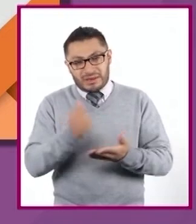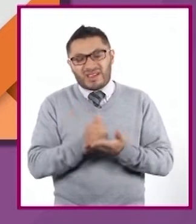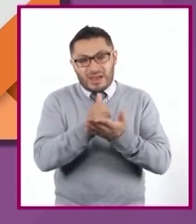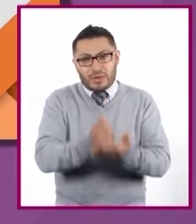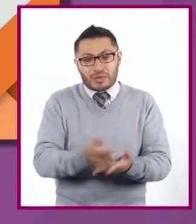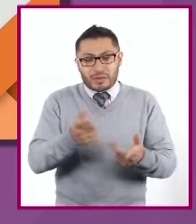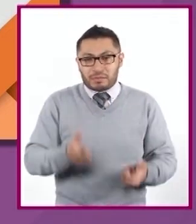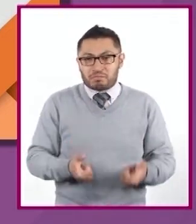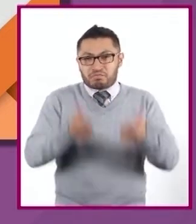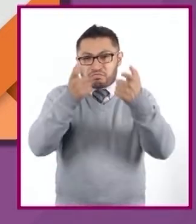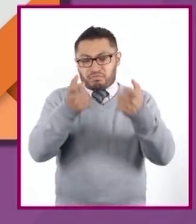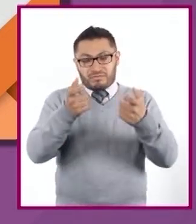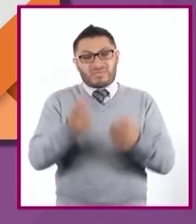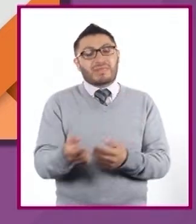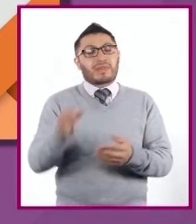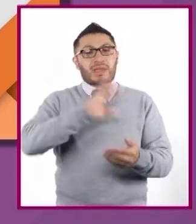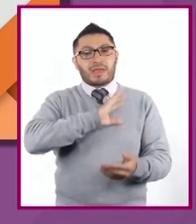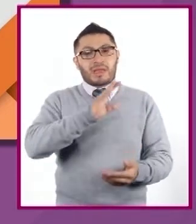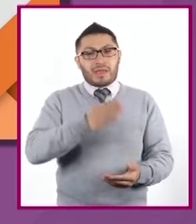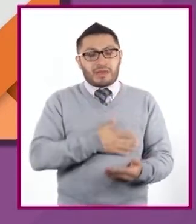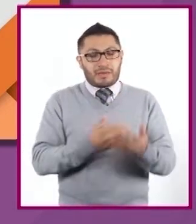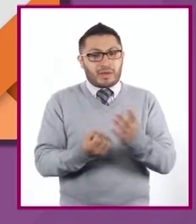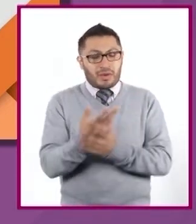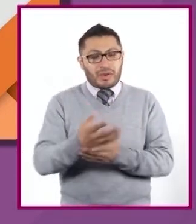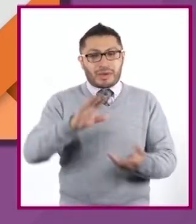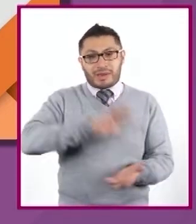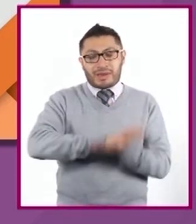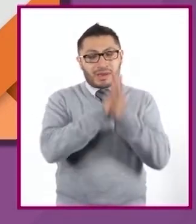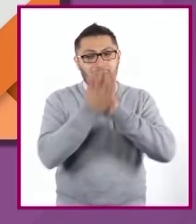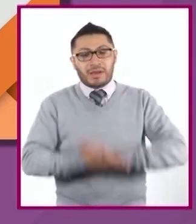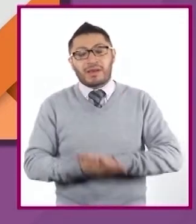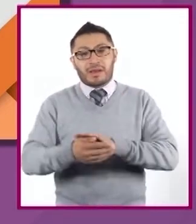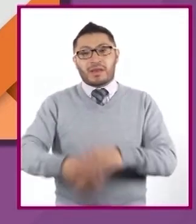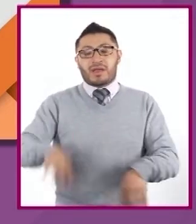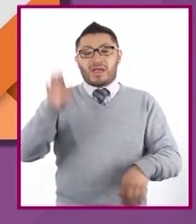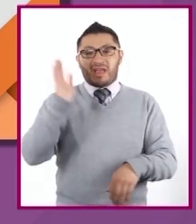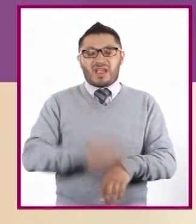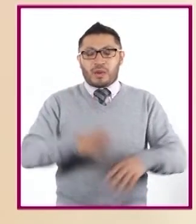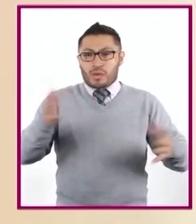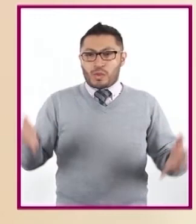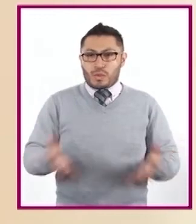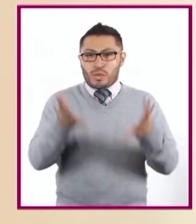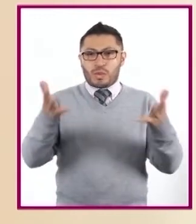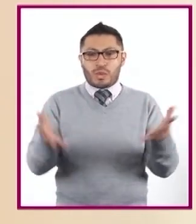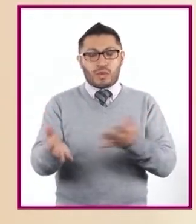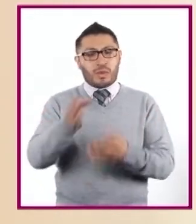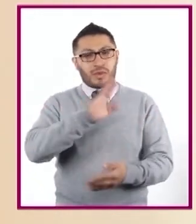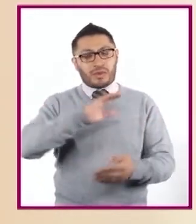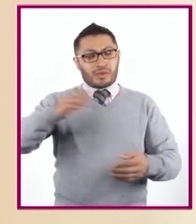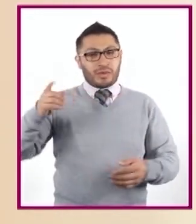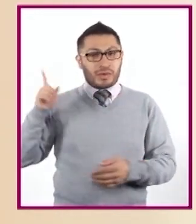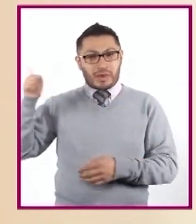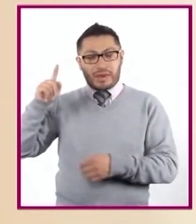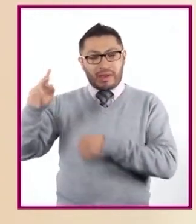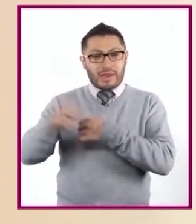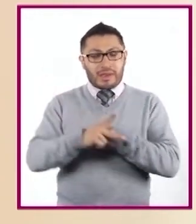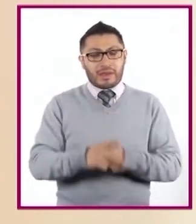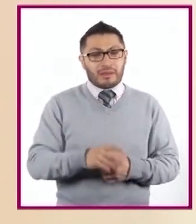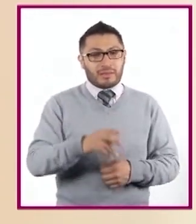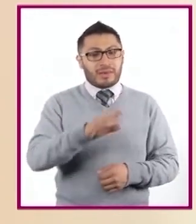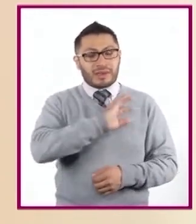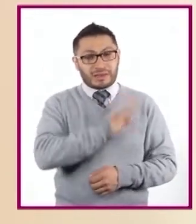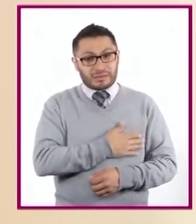la economía y hacer de Nueva España el virreinato más próspero del Imperio Español. Los problemas en el traslado